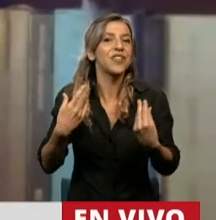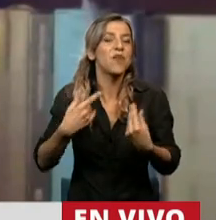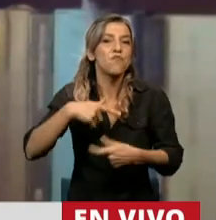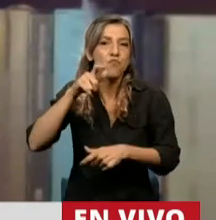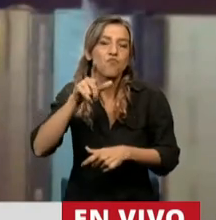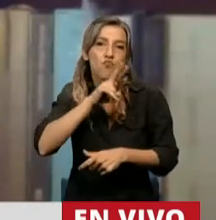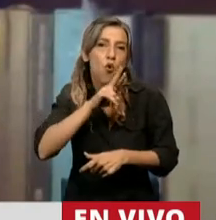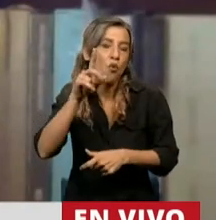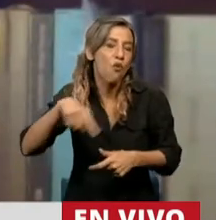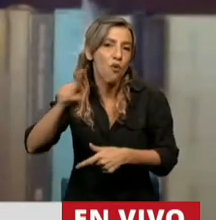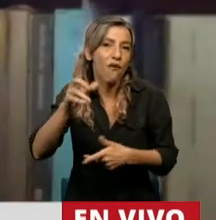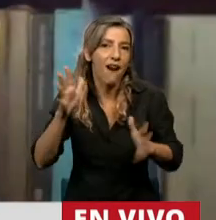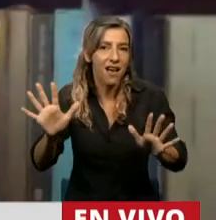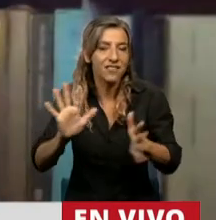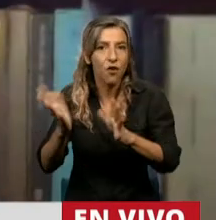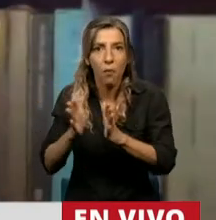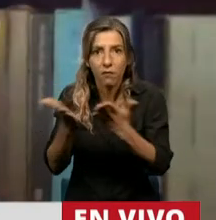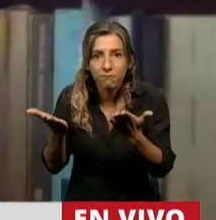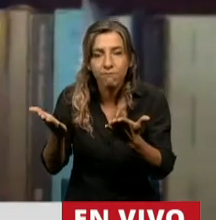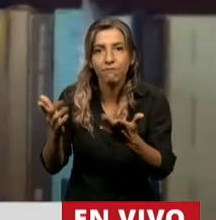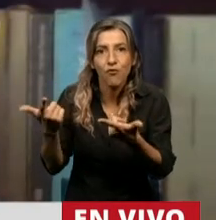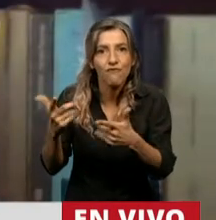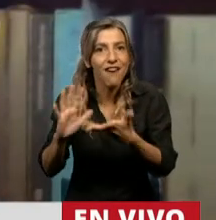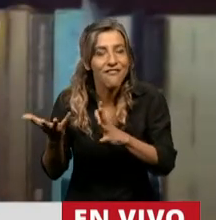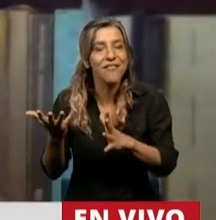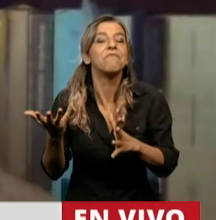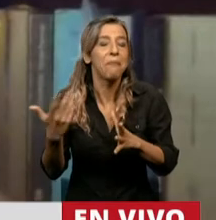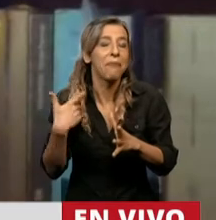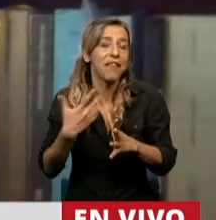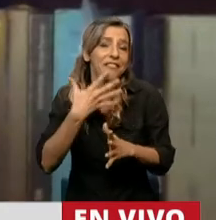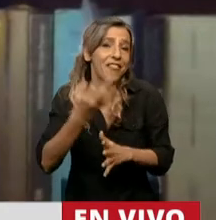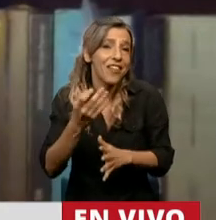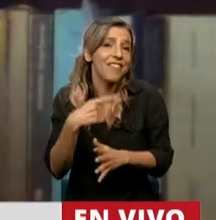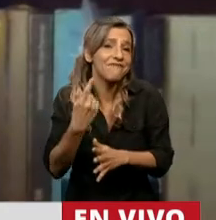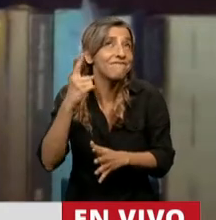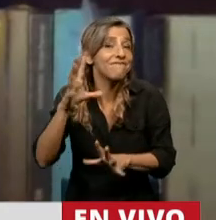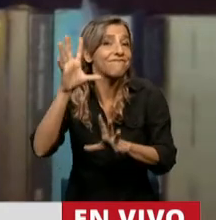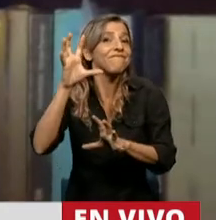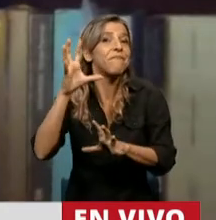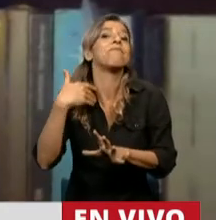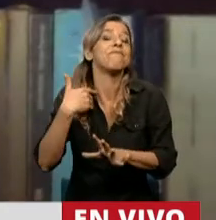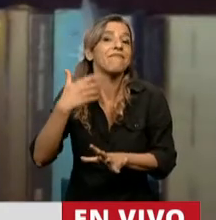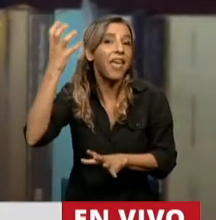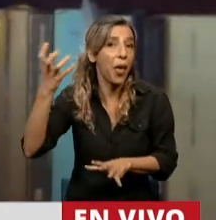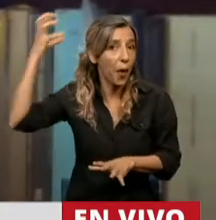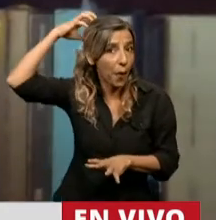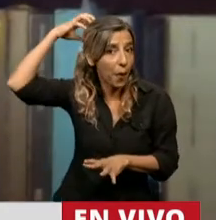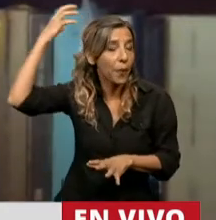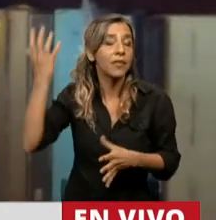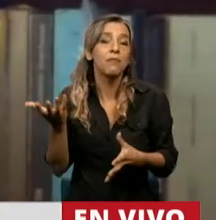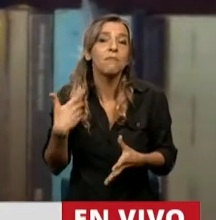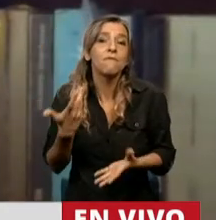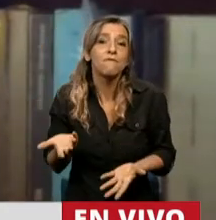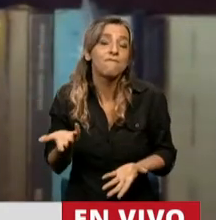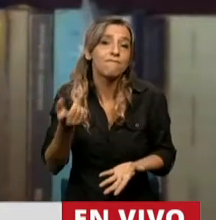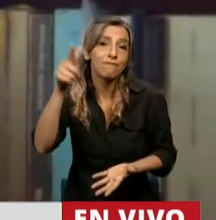murió trágicamente. Pero permítanme que nos acordemos de Evita, porque la verdad es que una mujer que no ocupó